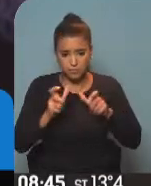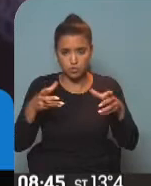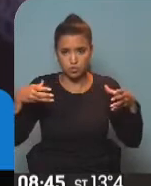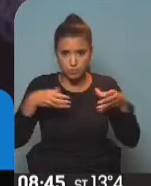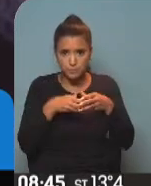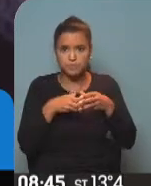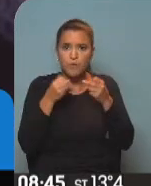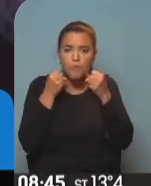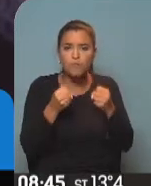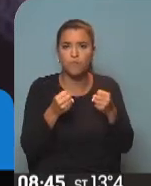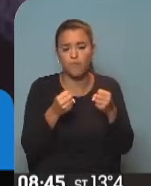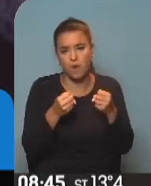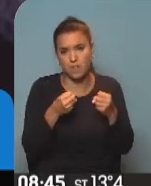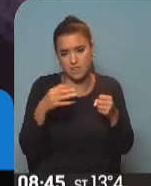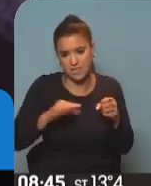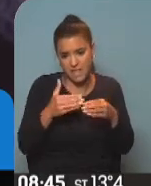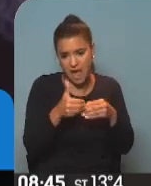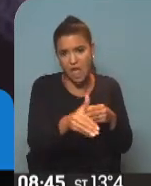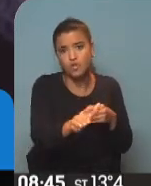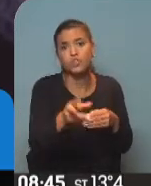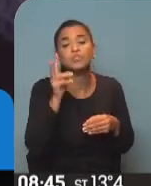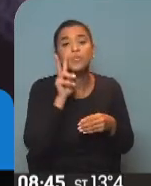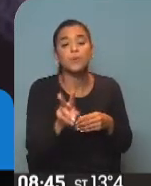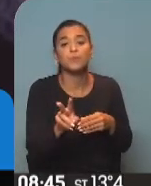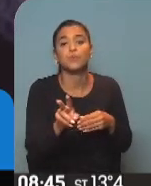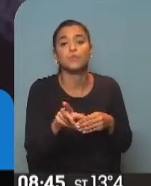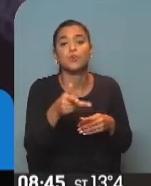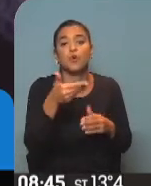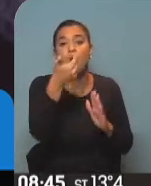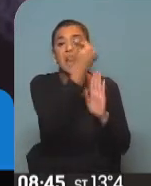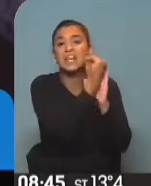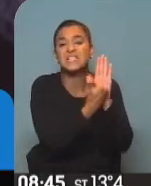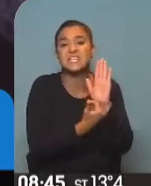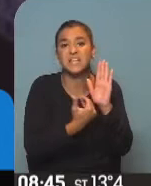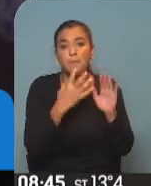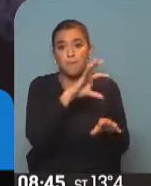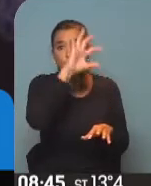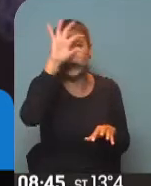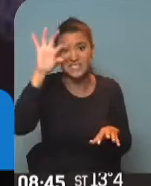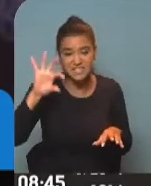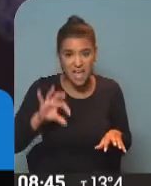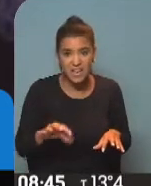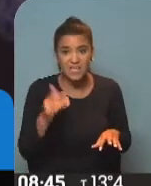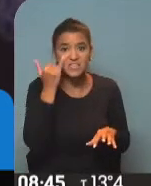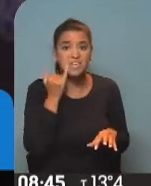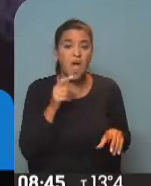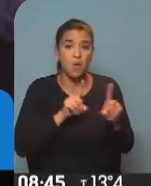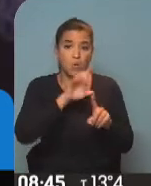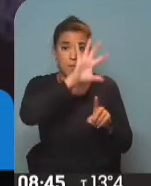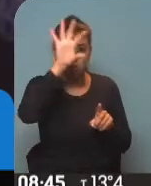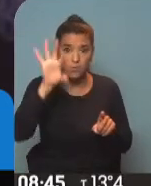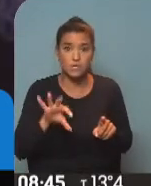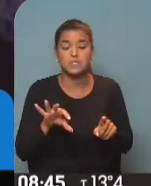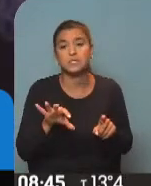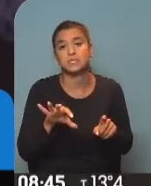consolidar cambiemos a lo largo de este año y eso se vio reflejado en los cierre de listas provinciales en aquellas provincias que ya definieron su oferta electoral